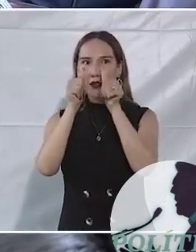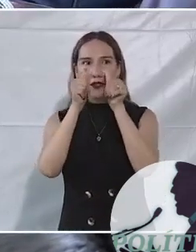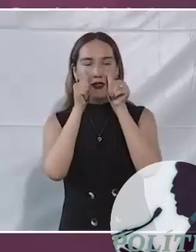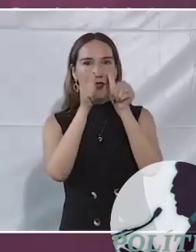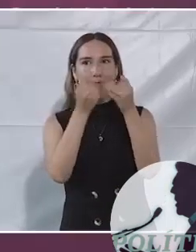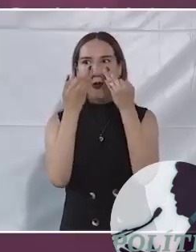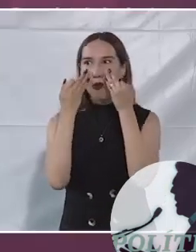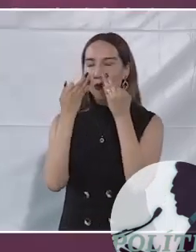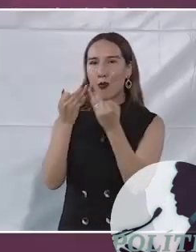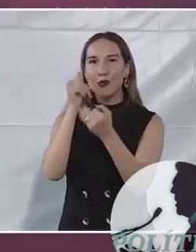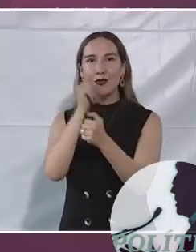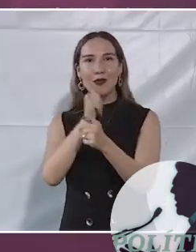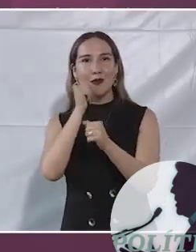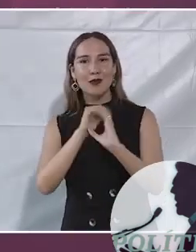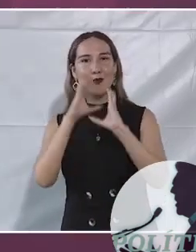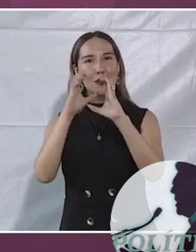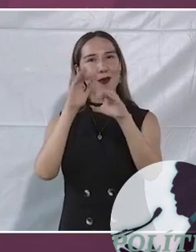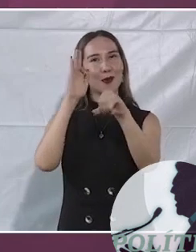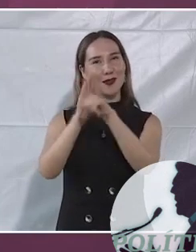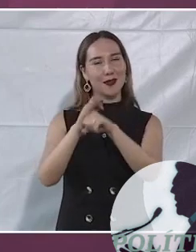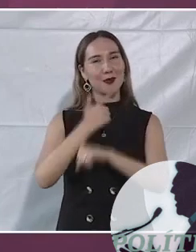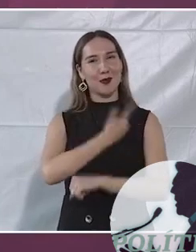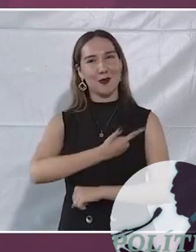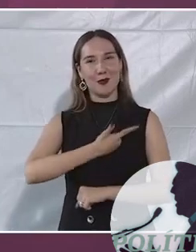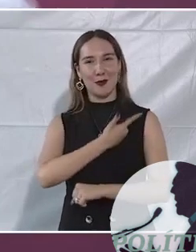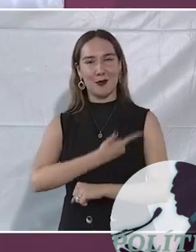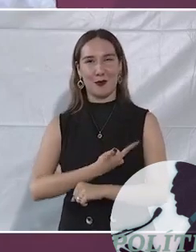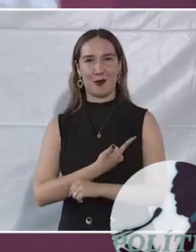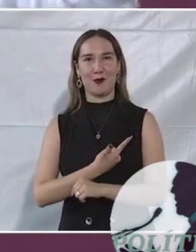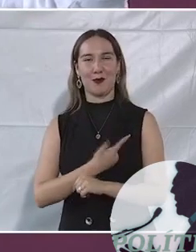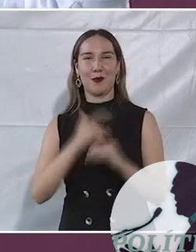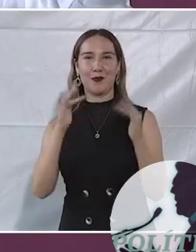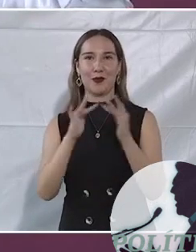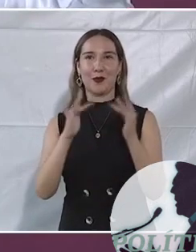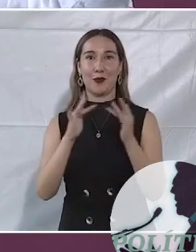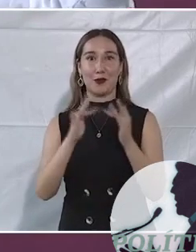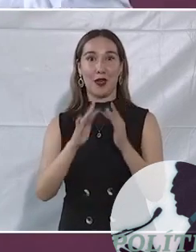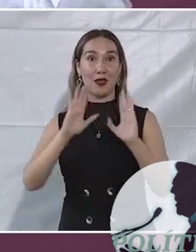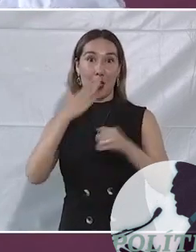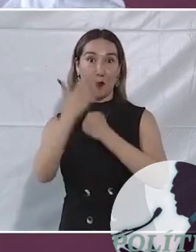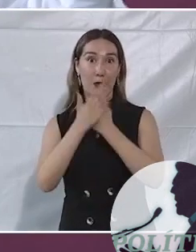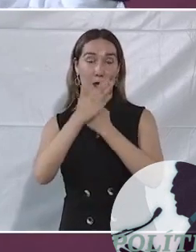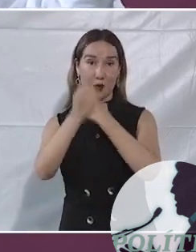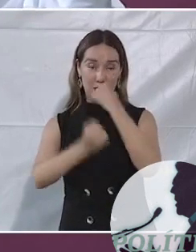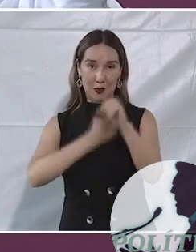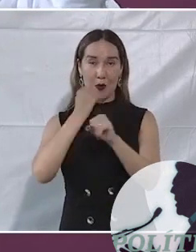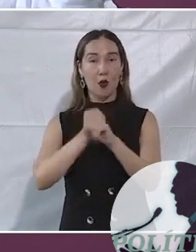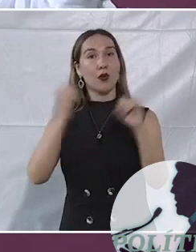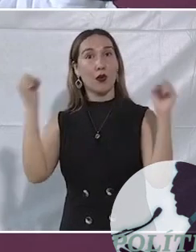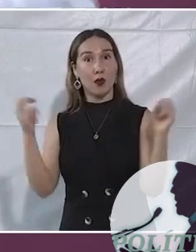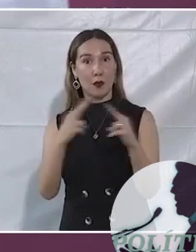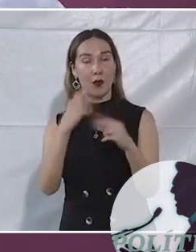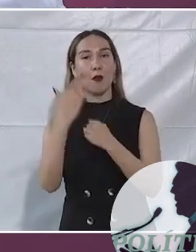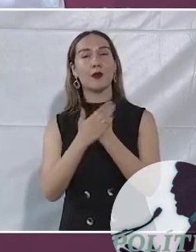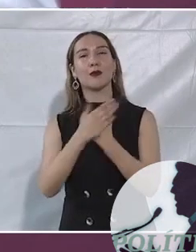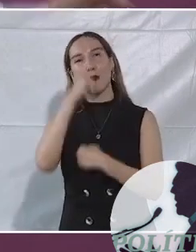mucho gusto estar con ustedes. Ya quedamos, nos vamos a volver a encontrar. Voy a venir a la inauguración